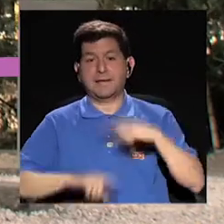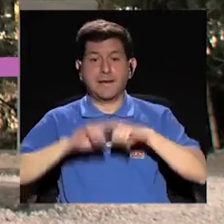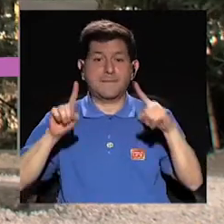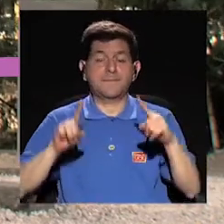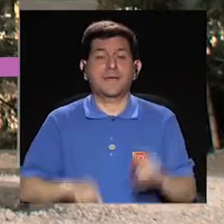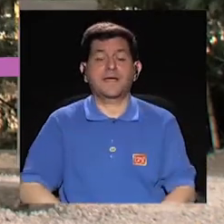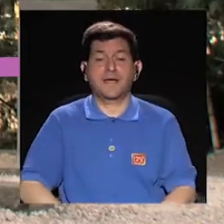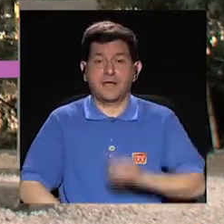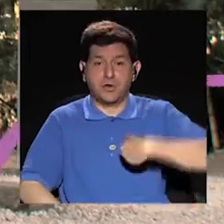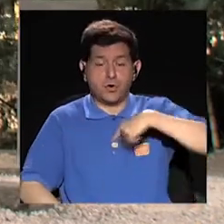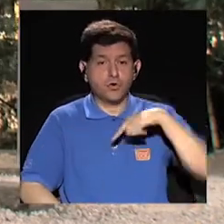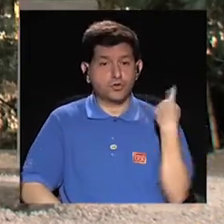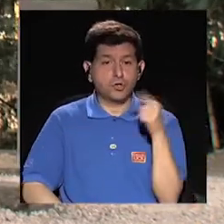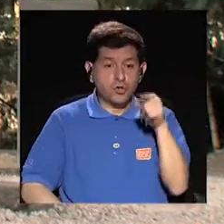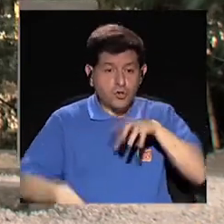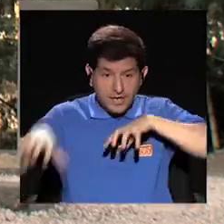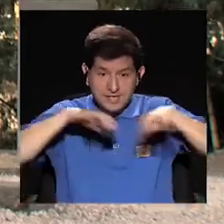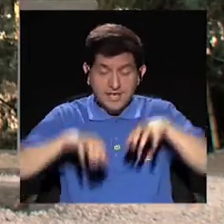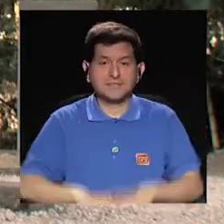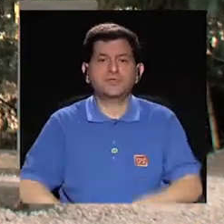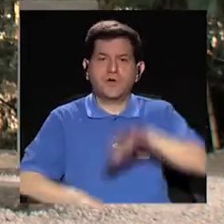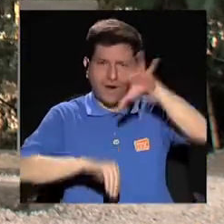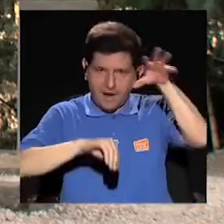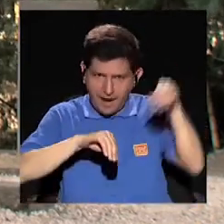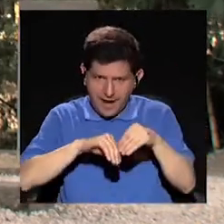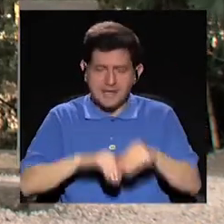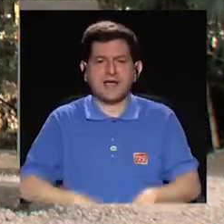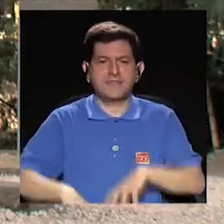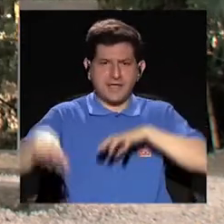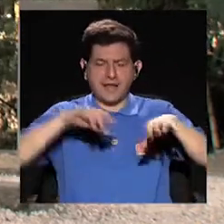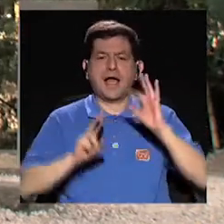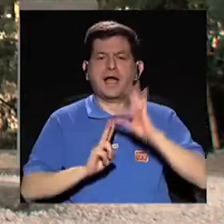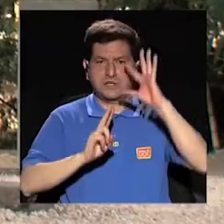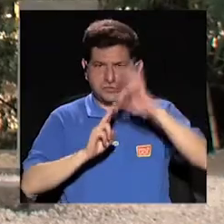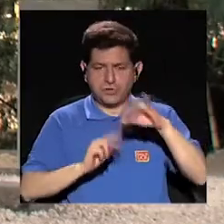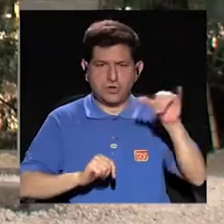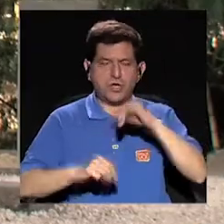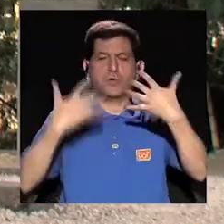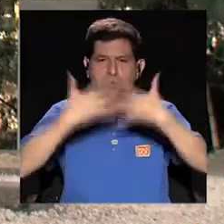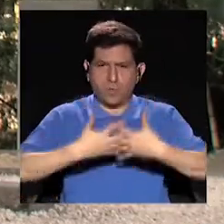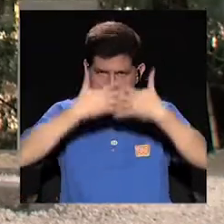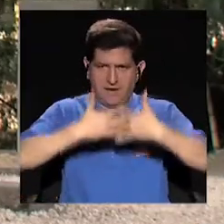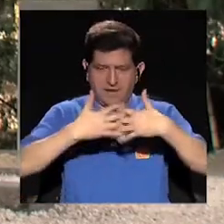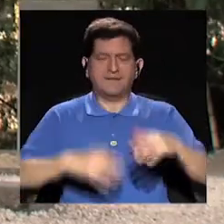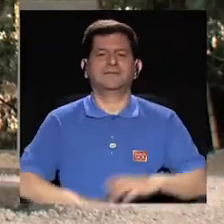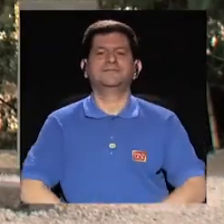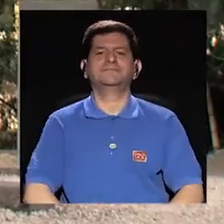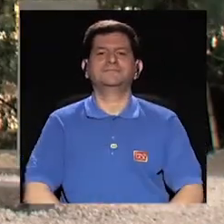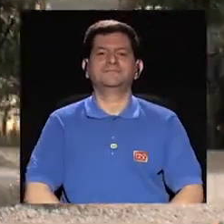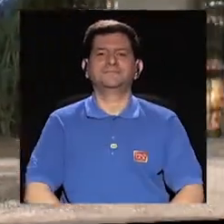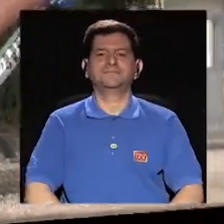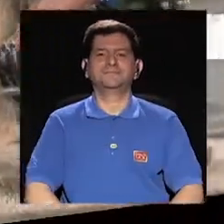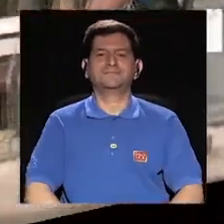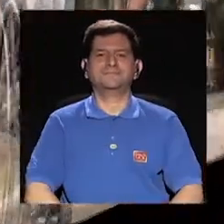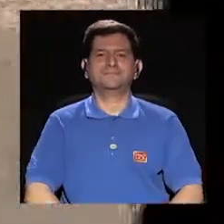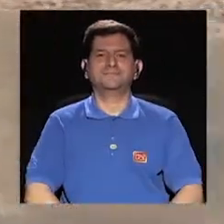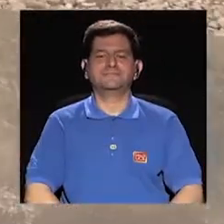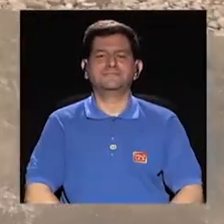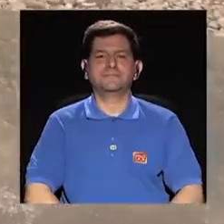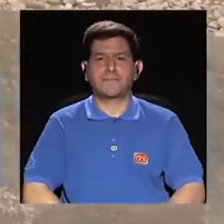hacer con la máquina de los lumbares, pero esta vez, en lugar de hacer los ejercicios de las lumbares, vamos a hacer ejercicios alternativos con esta máquina.